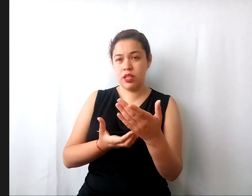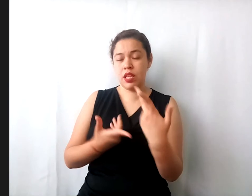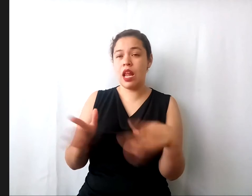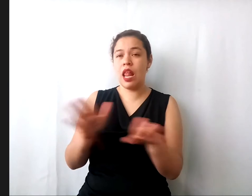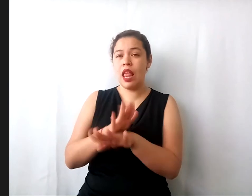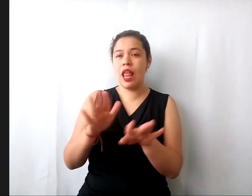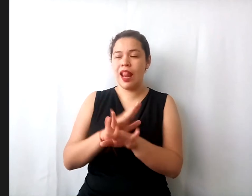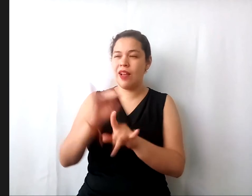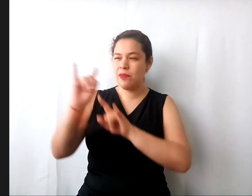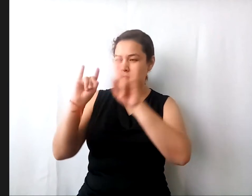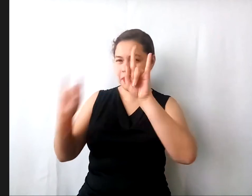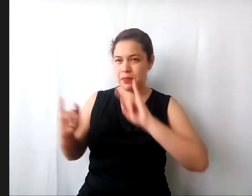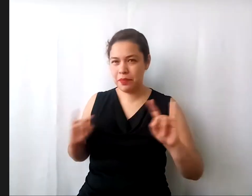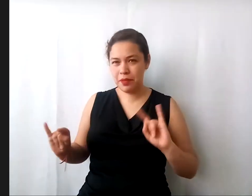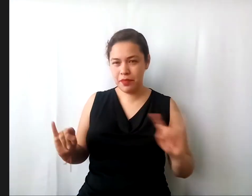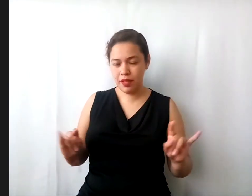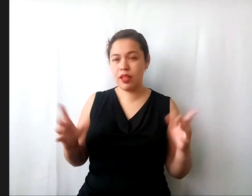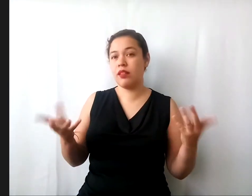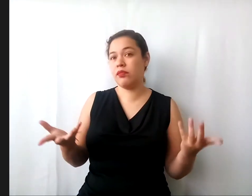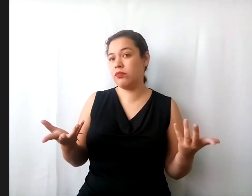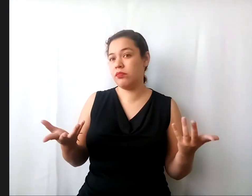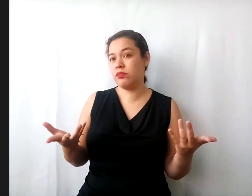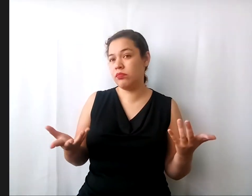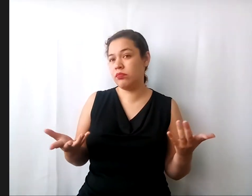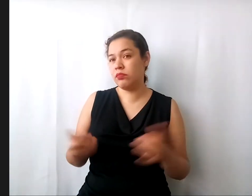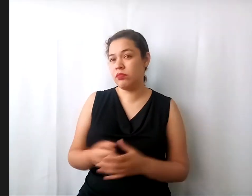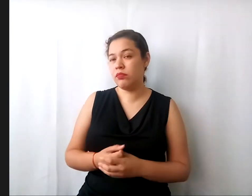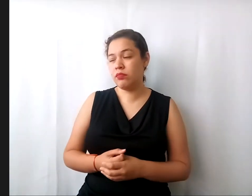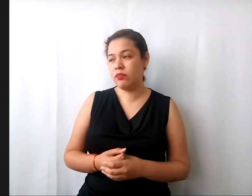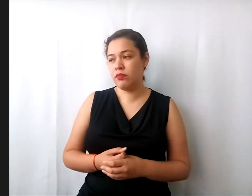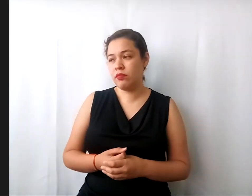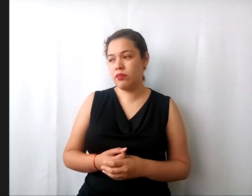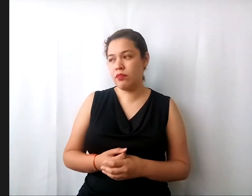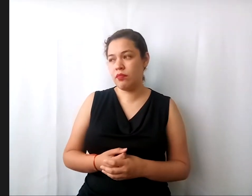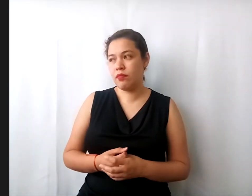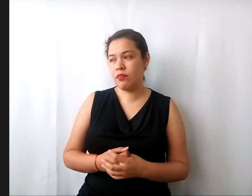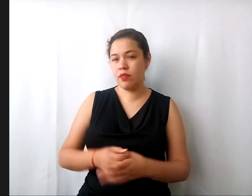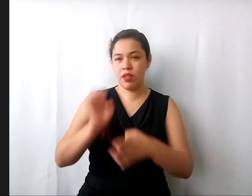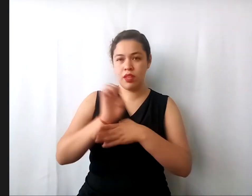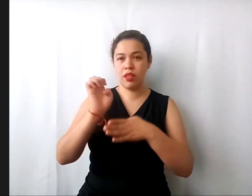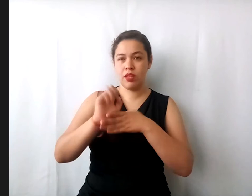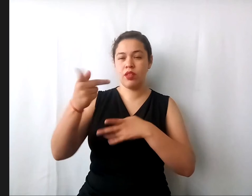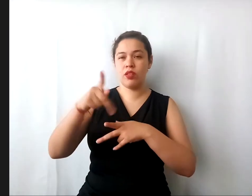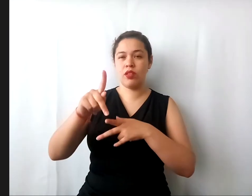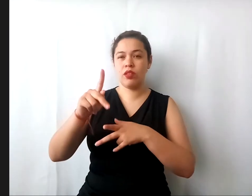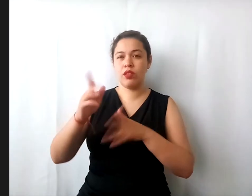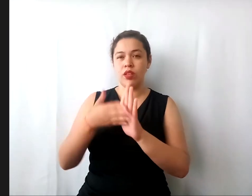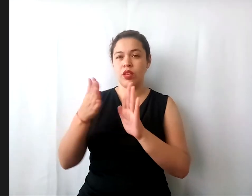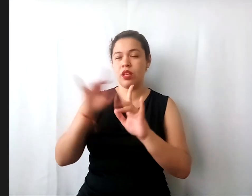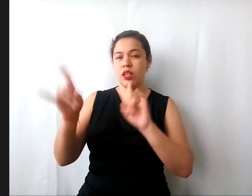remodelación, pues entonces no tendría que estar la remodelación en su objeto.